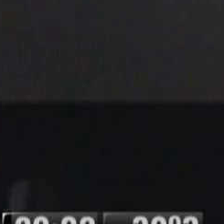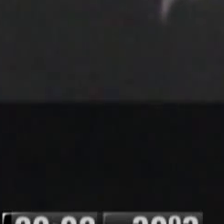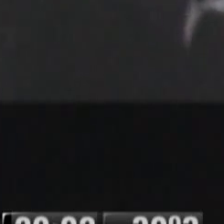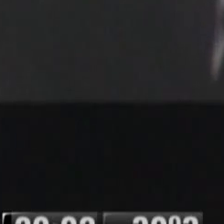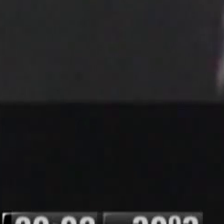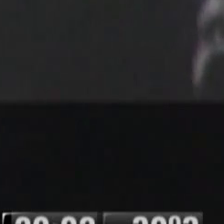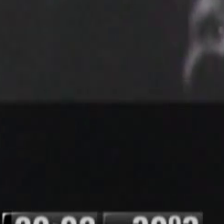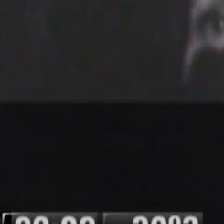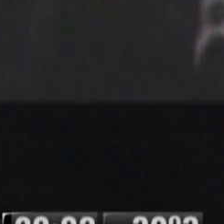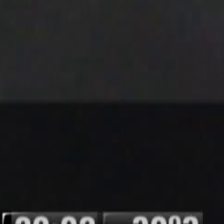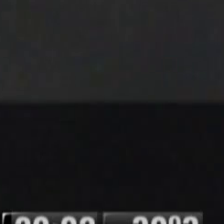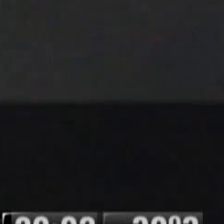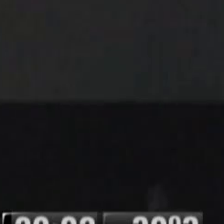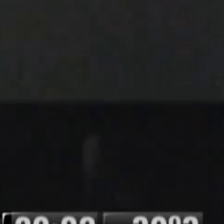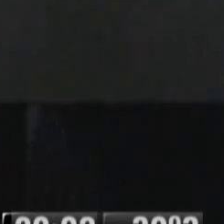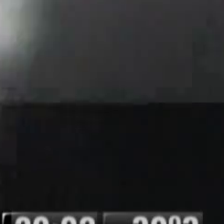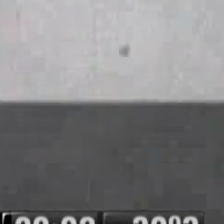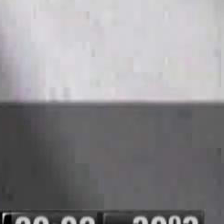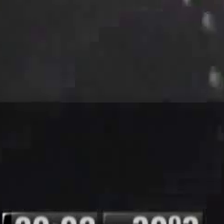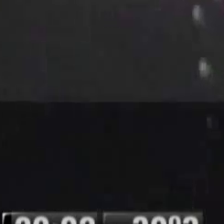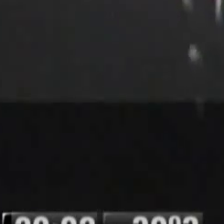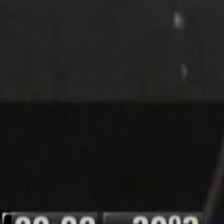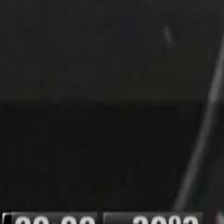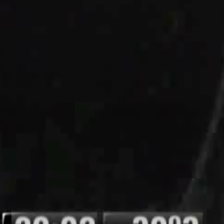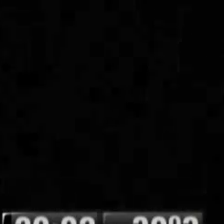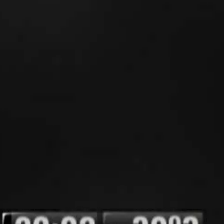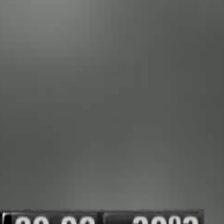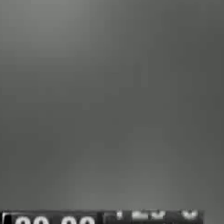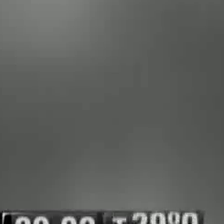lograr este objetivo que hoy está planeando.